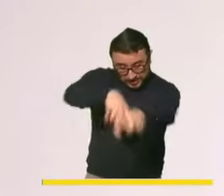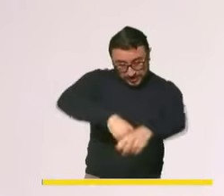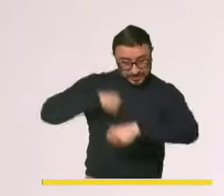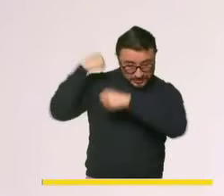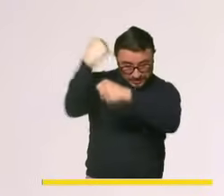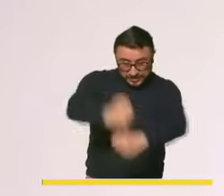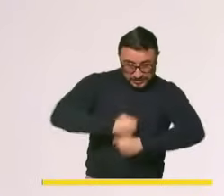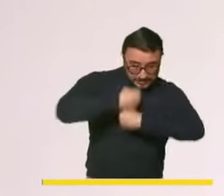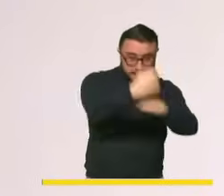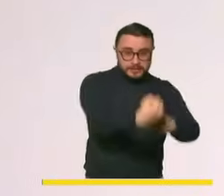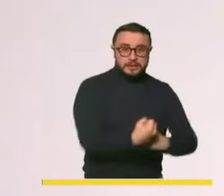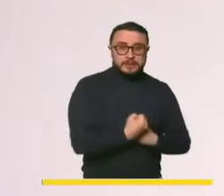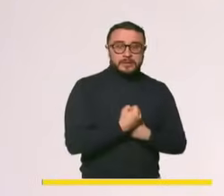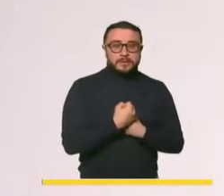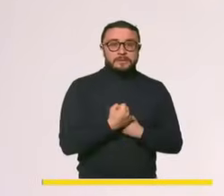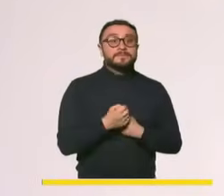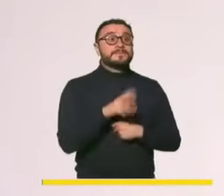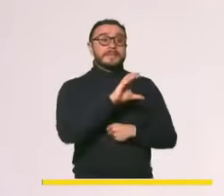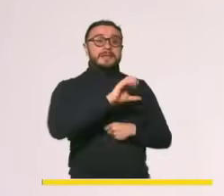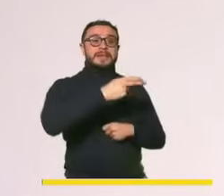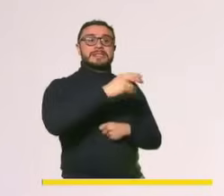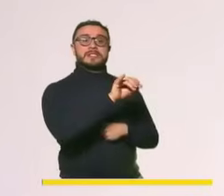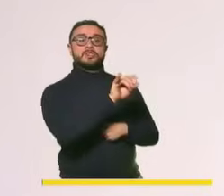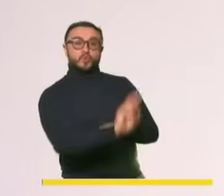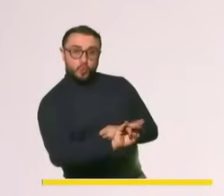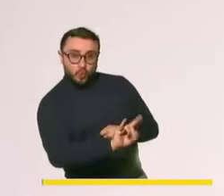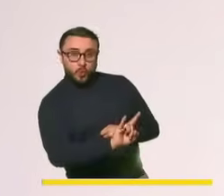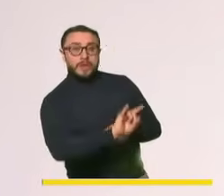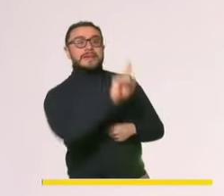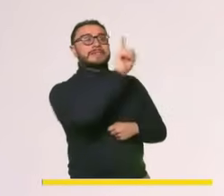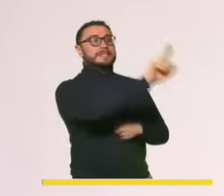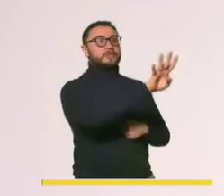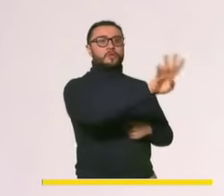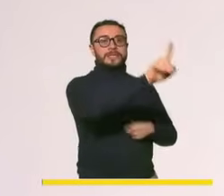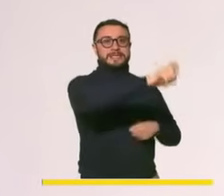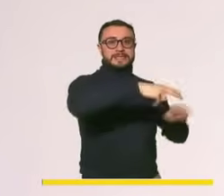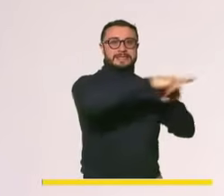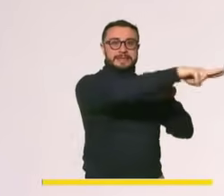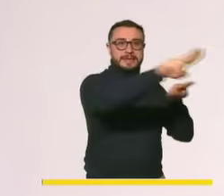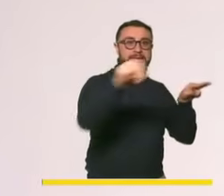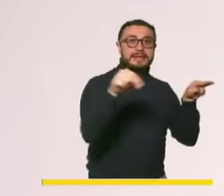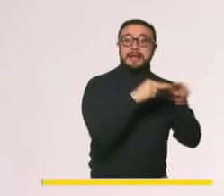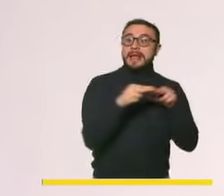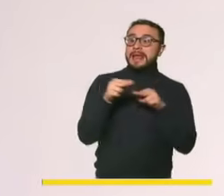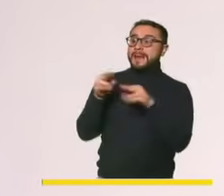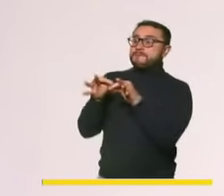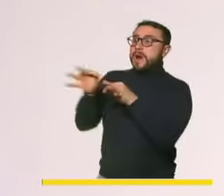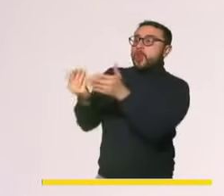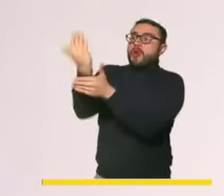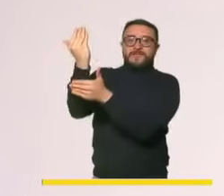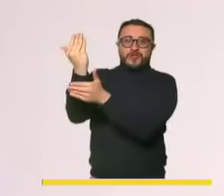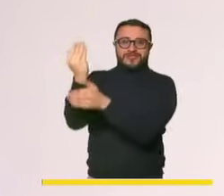En Chinú 146 hectáreas y en Pueblo Nuevo 1508, para